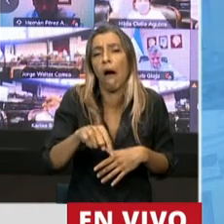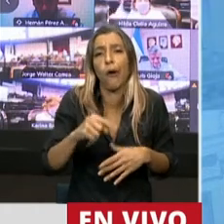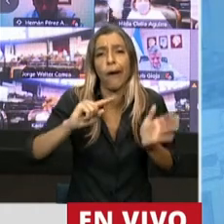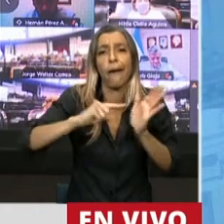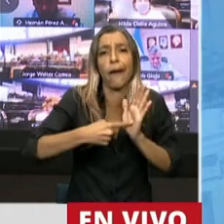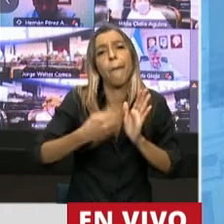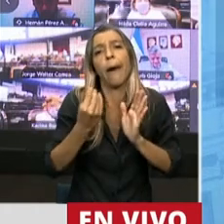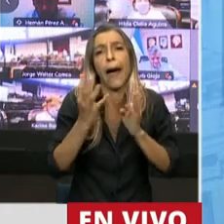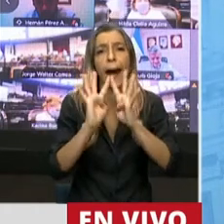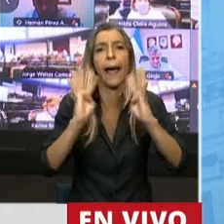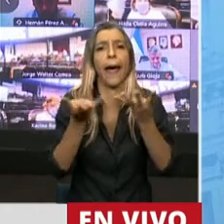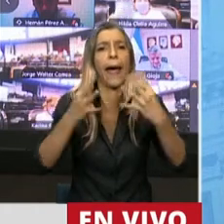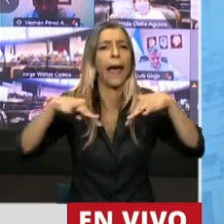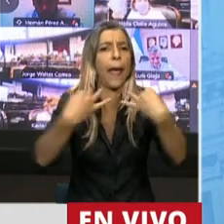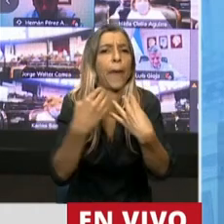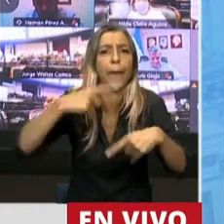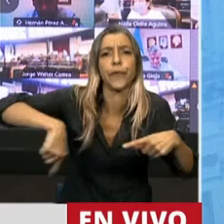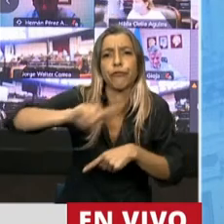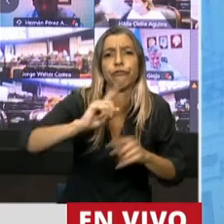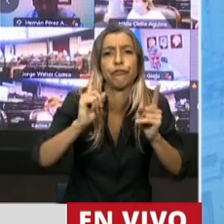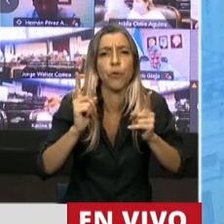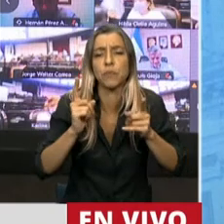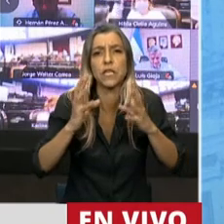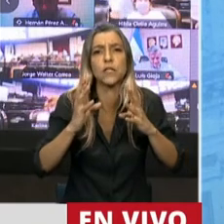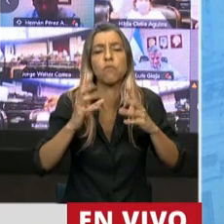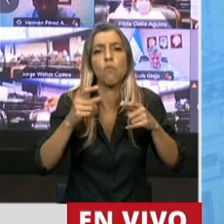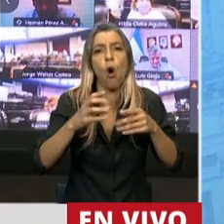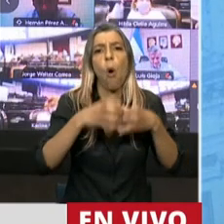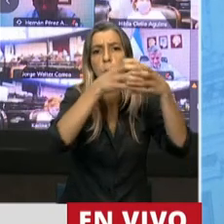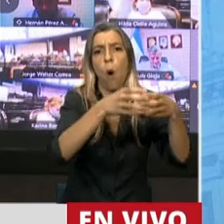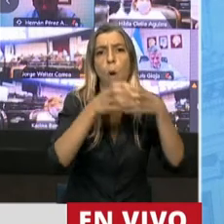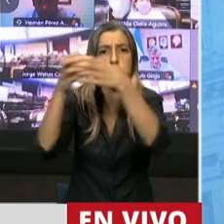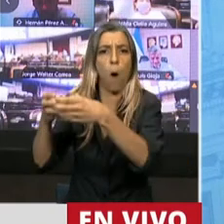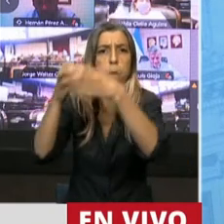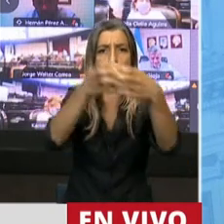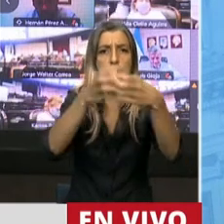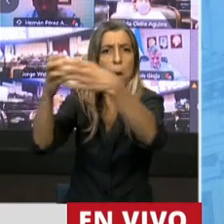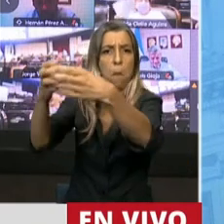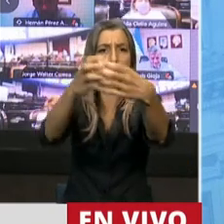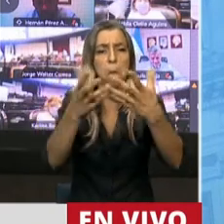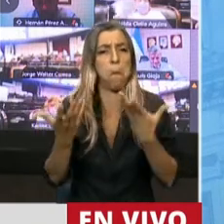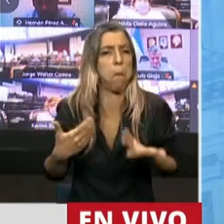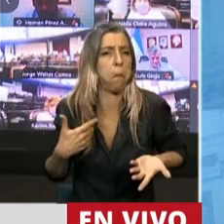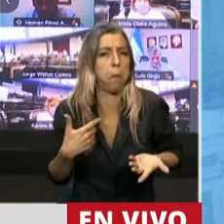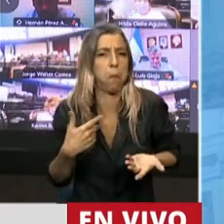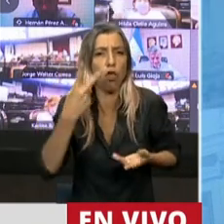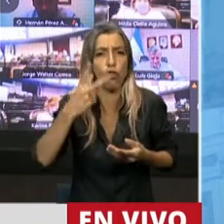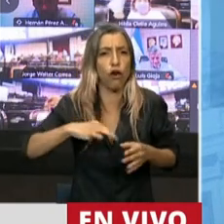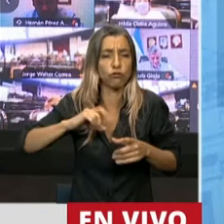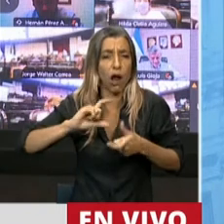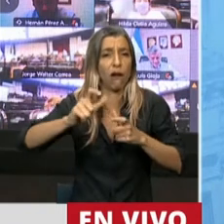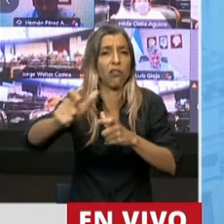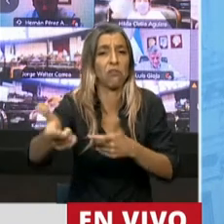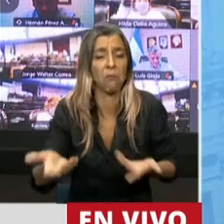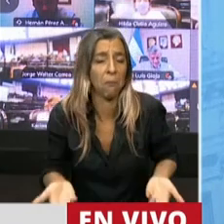alternadamente a 24 ciudades en 2 años? Eso es mirar a la gente, si además a la